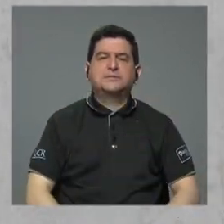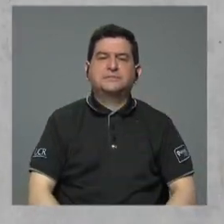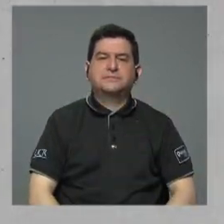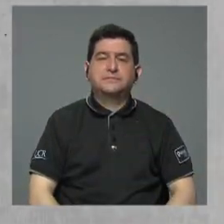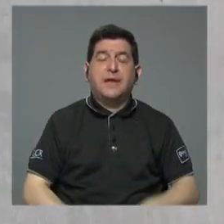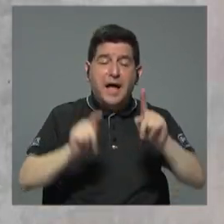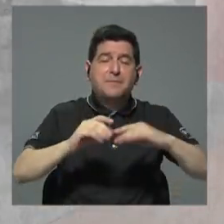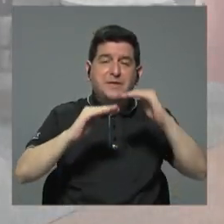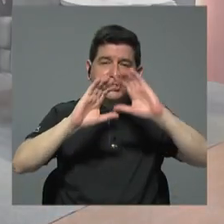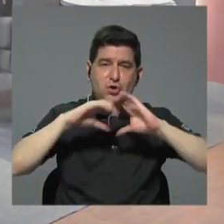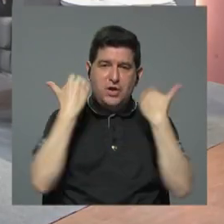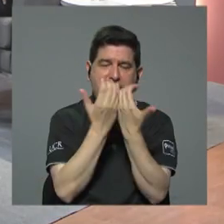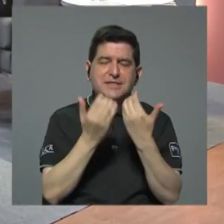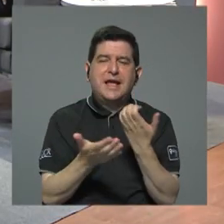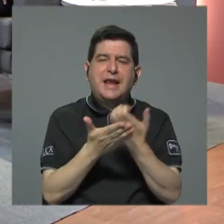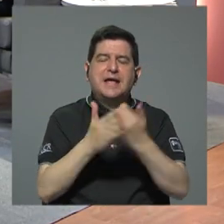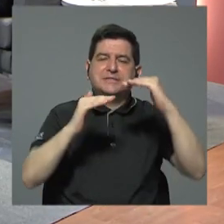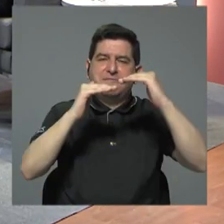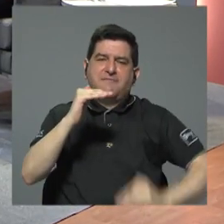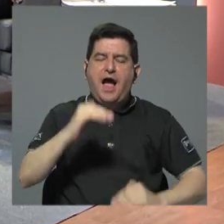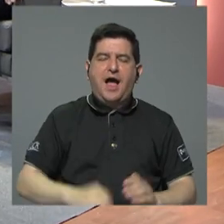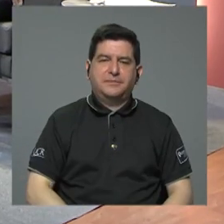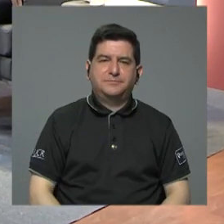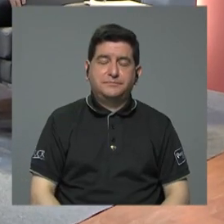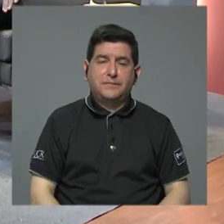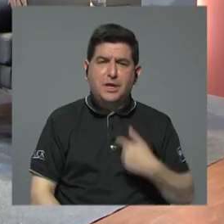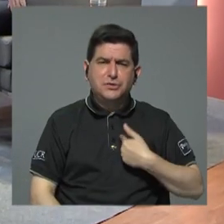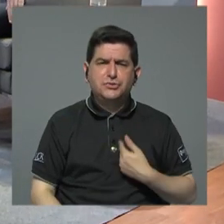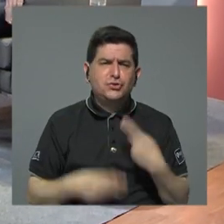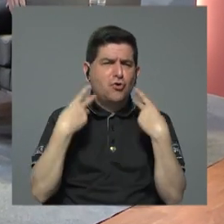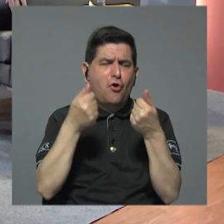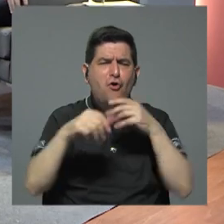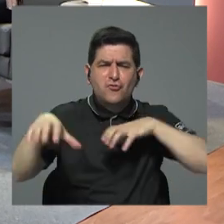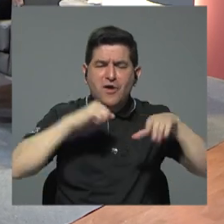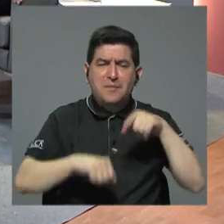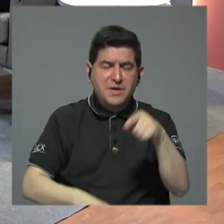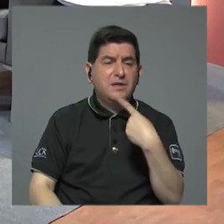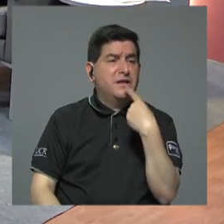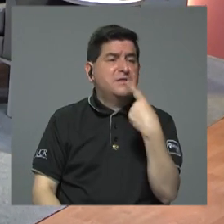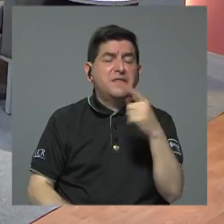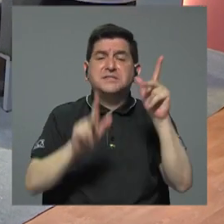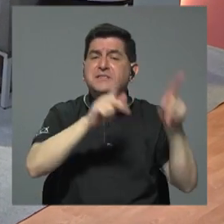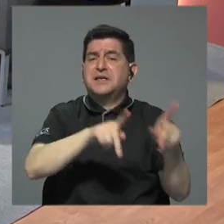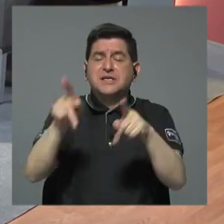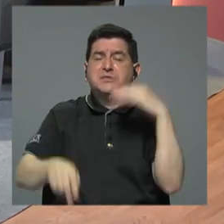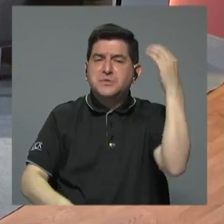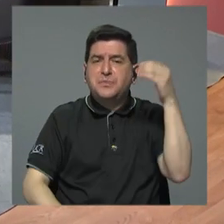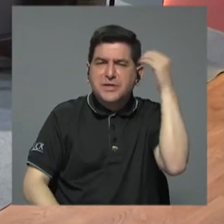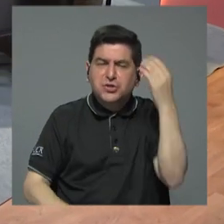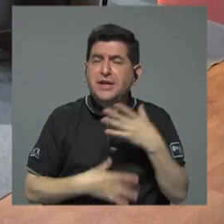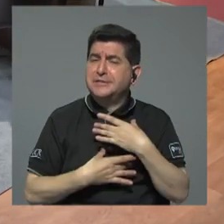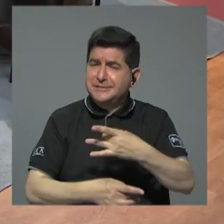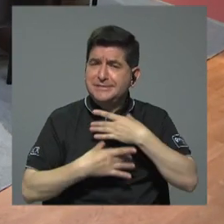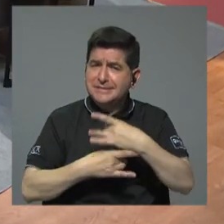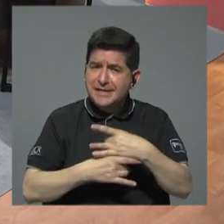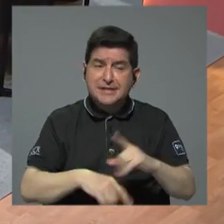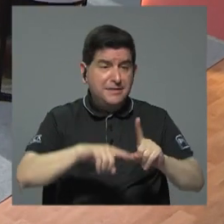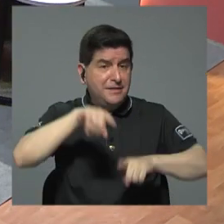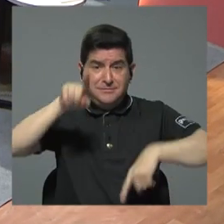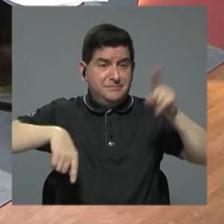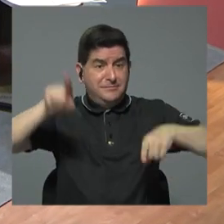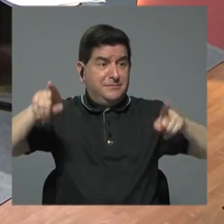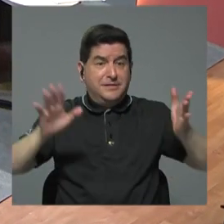de las clases bajas. Me gustaría reacciones muy rápidas de ustedes sobre estas opiniones tan interesantes y tan